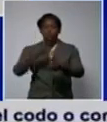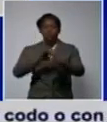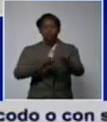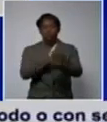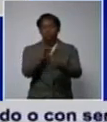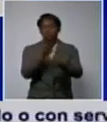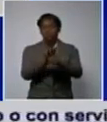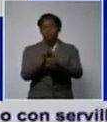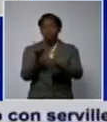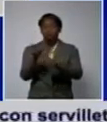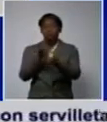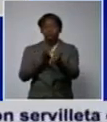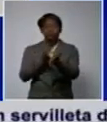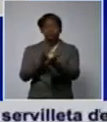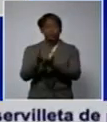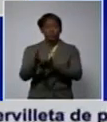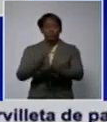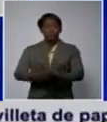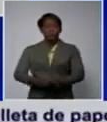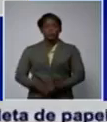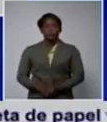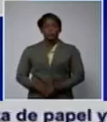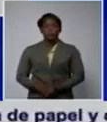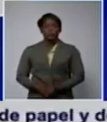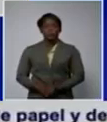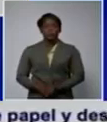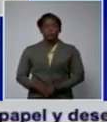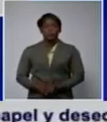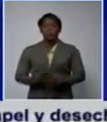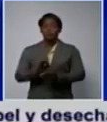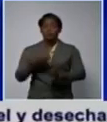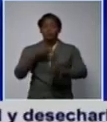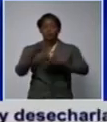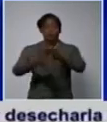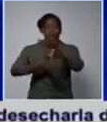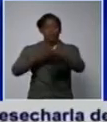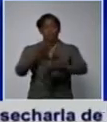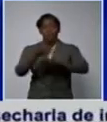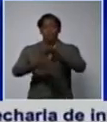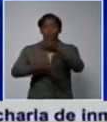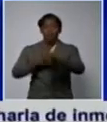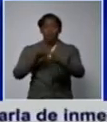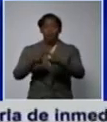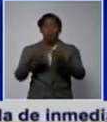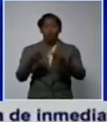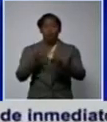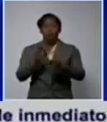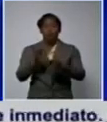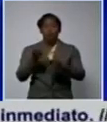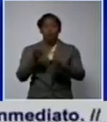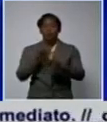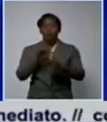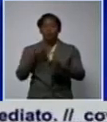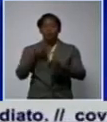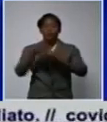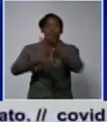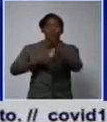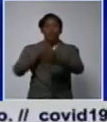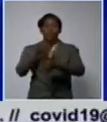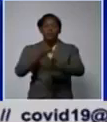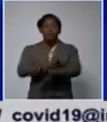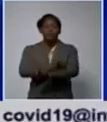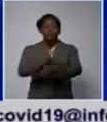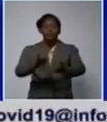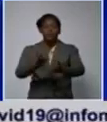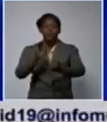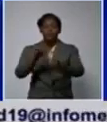estas estadísticas. Solo y muy breve, porque sé que hay un reportaje de mi provincia, de su tierra natal. De mi